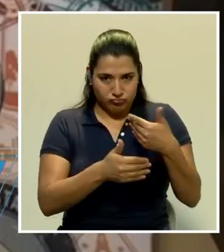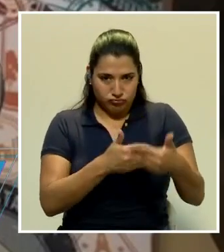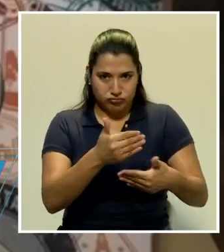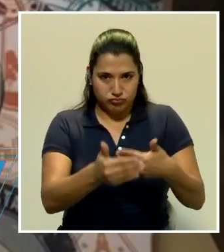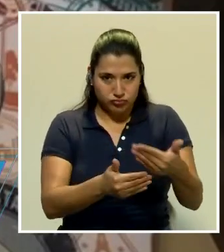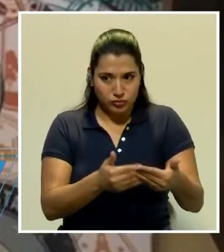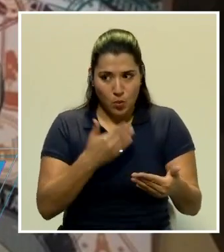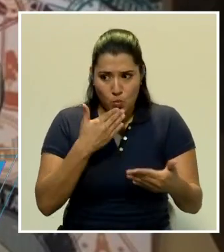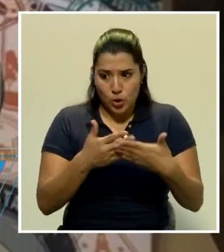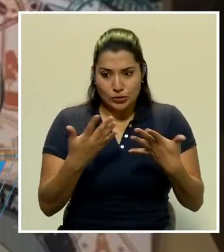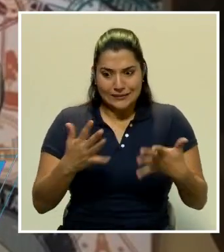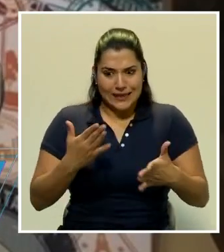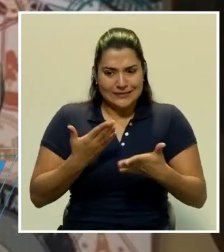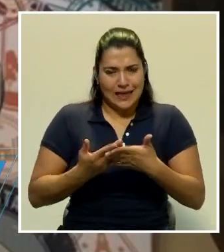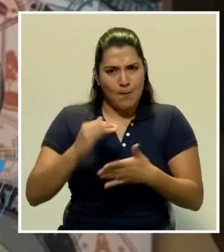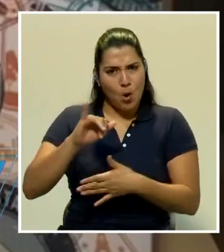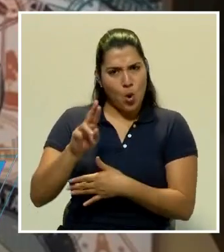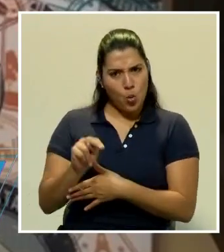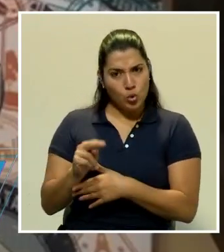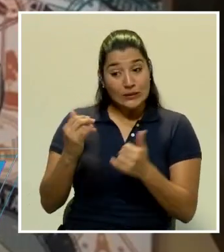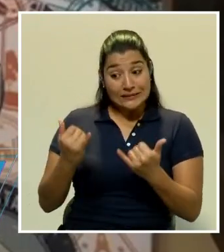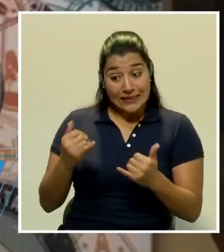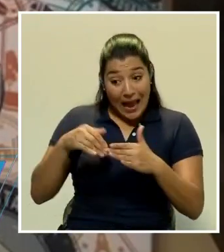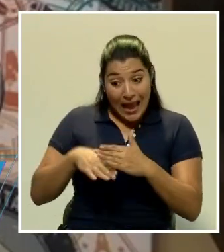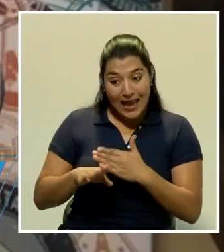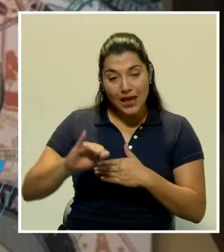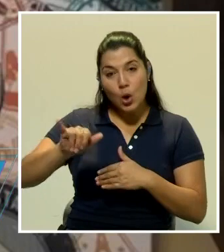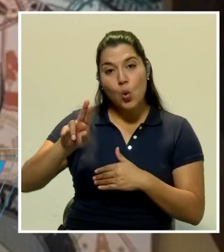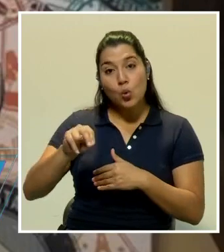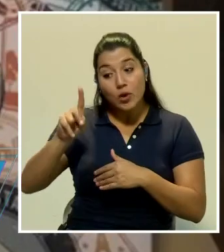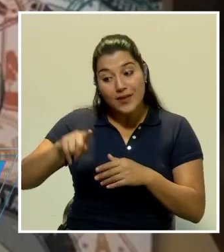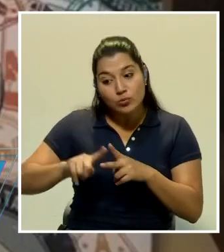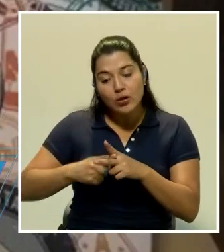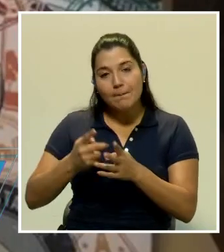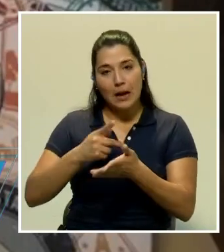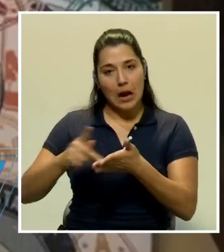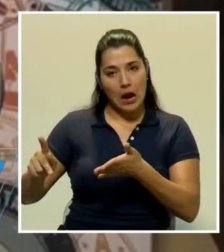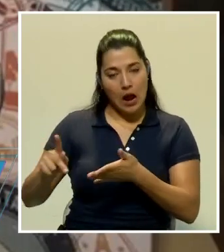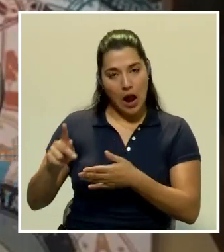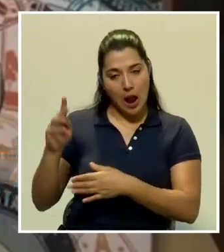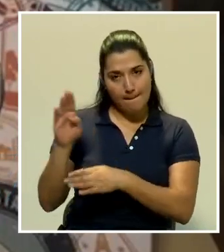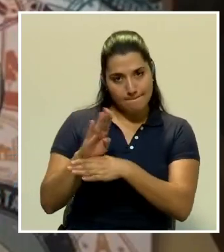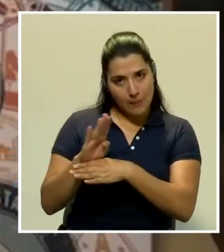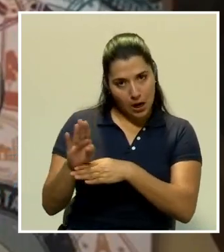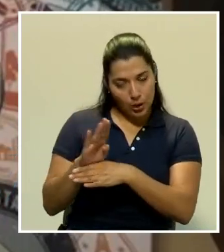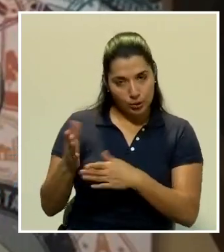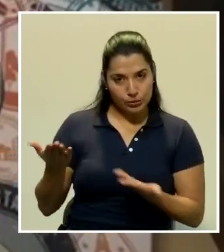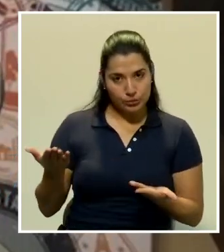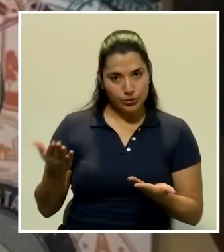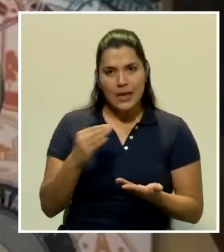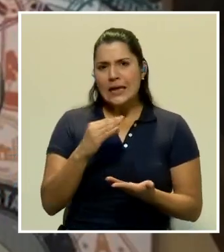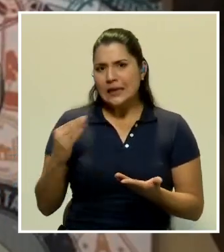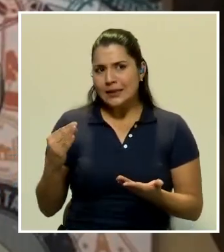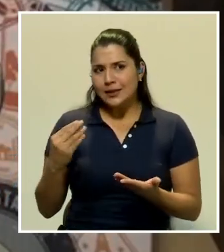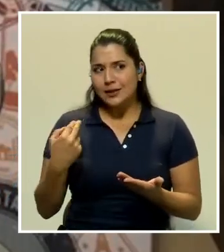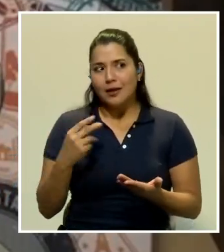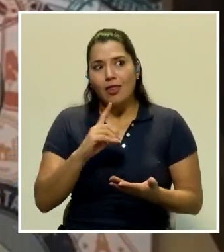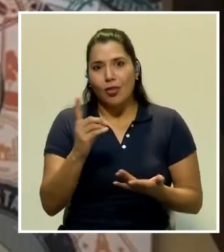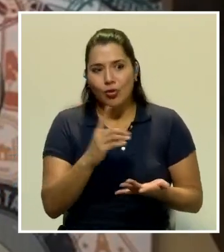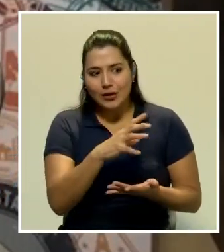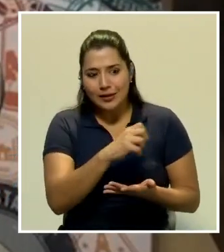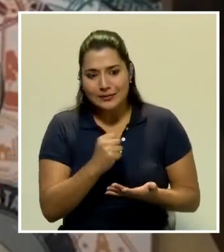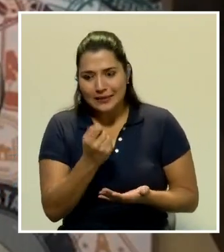ya es junio y ya en junio hay que empezar a pagarle a los bancos y el tema es de dónde vamos a tomar